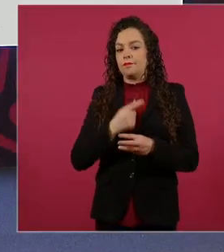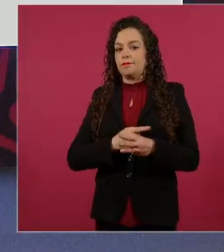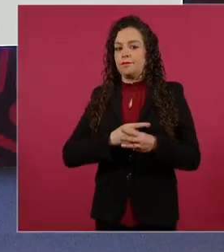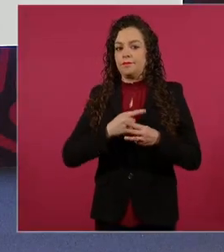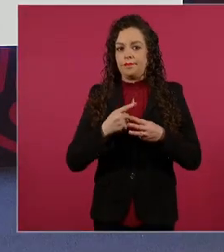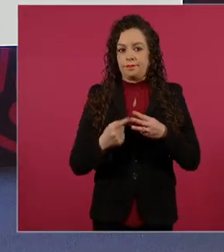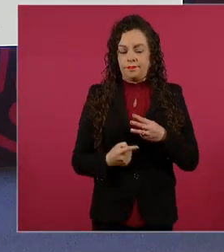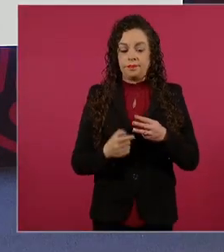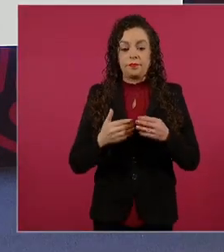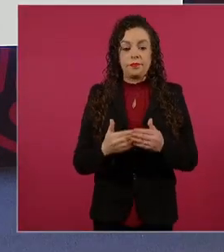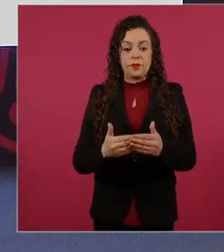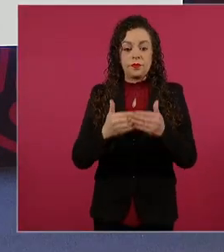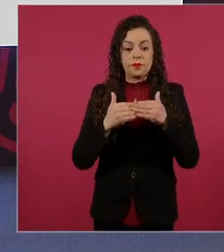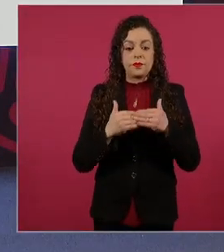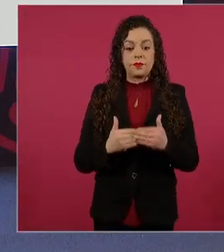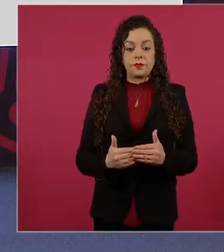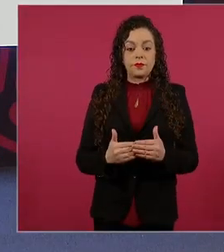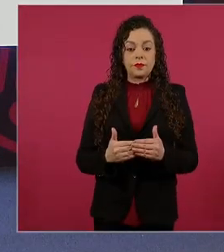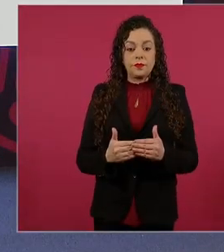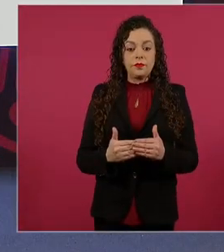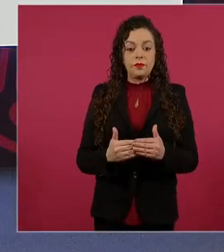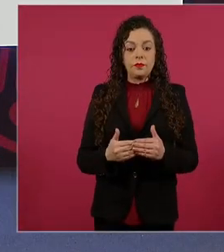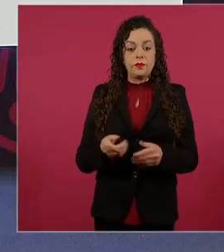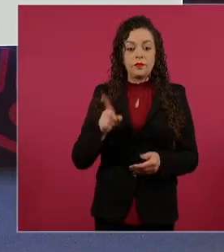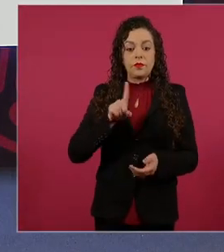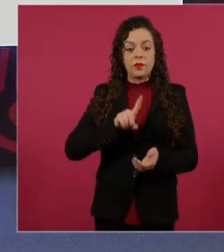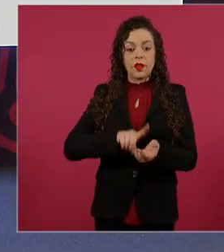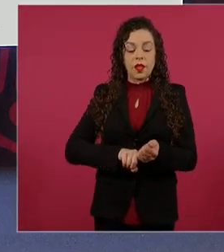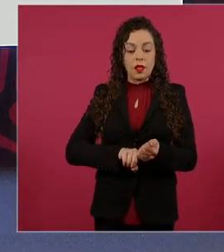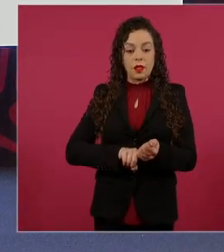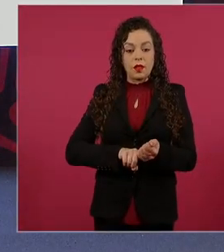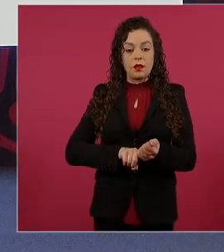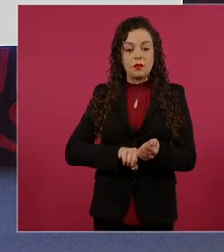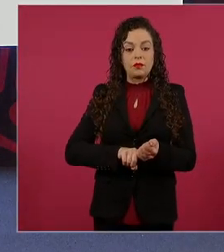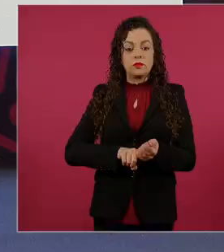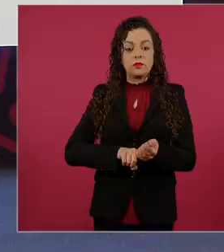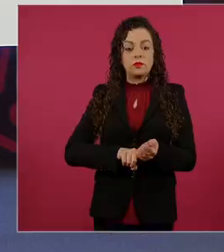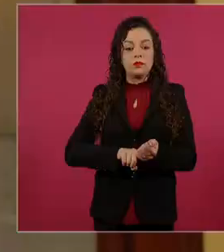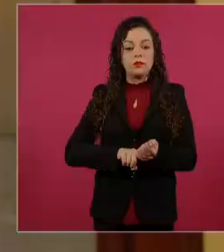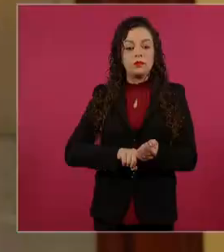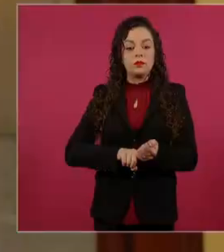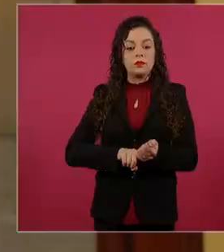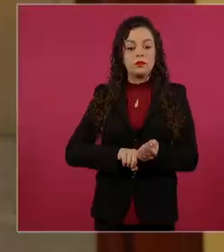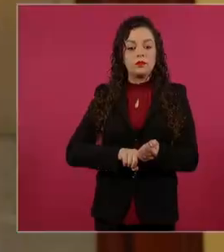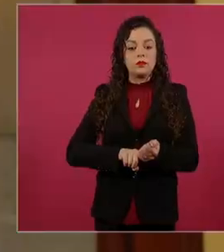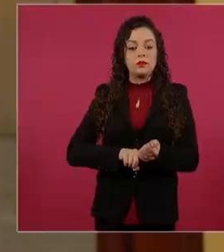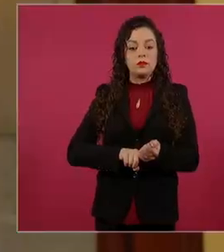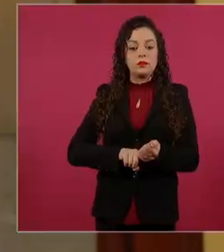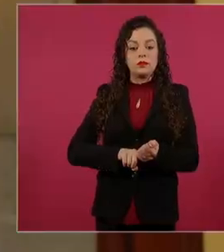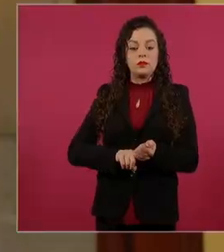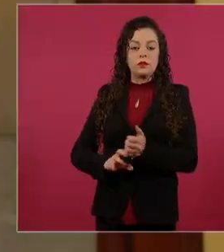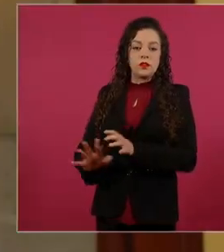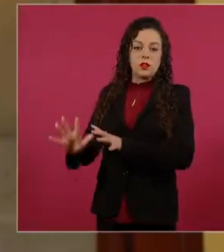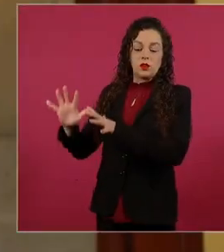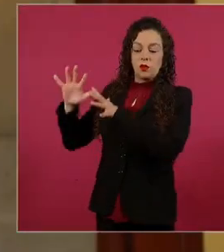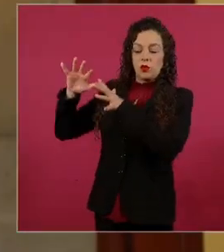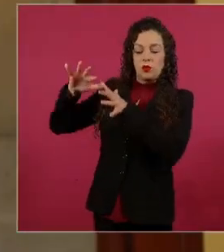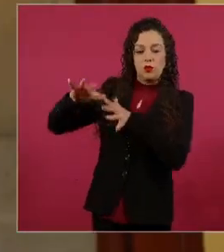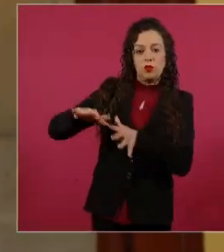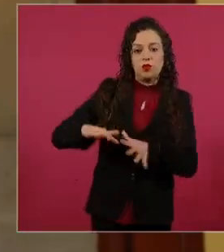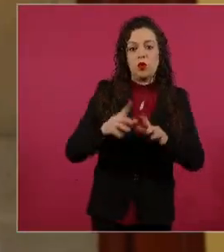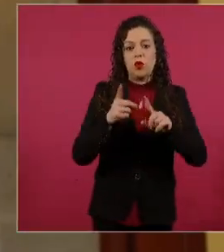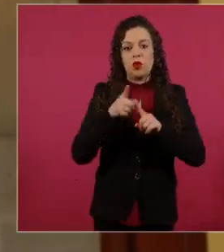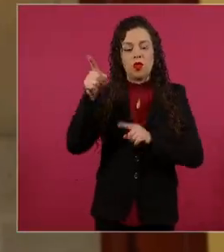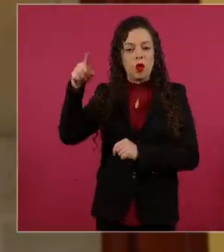tensión de asentamientos por deslizamientos de laderas, en Mitratongo, en